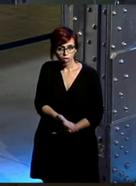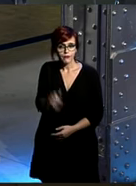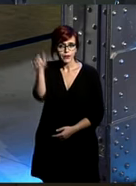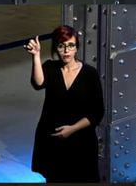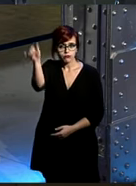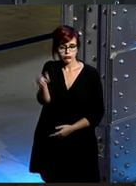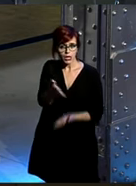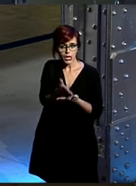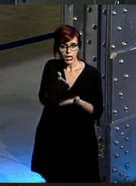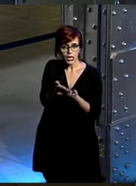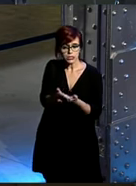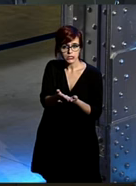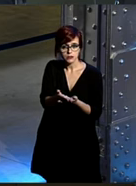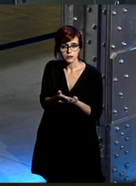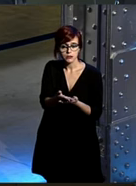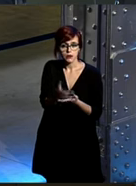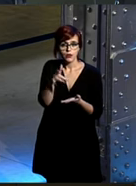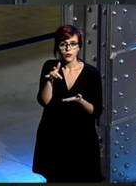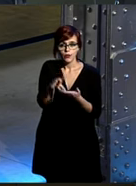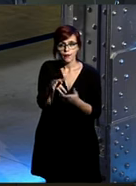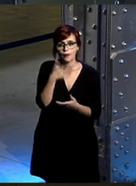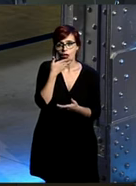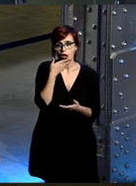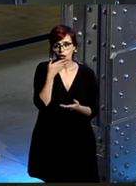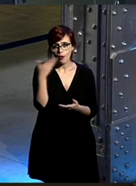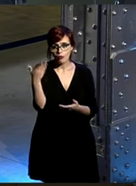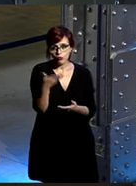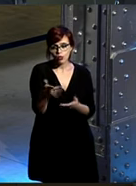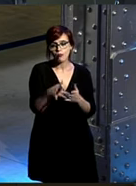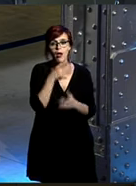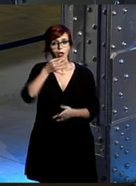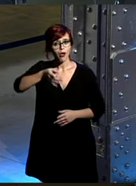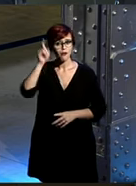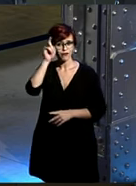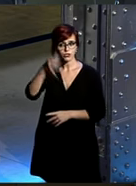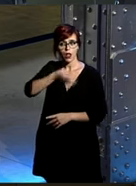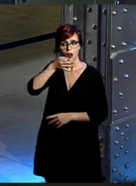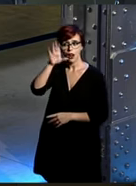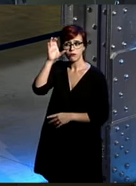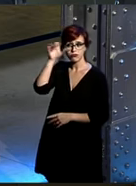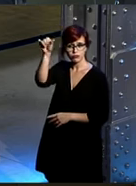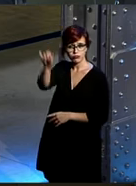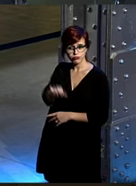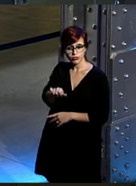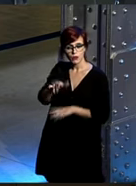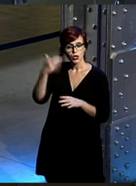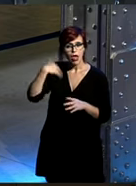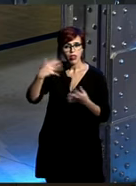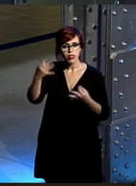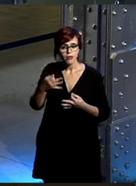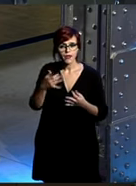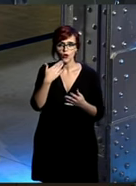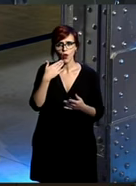ocurre en la mayoría de las clases tradicionales, a las lecciones magistrales, pasamos a lo que yo llamo últimamente una